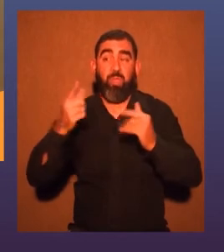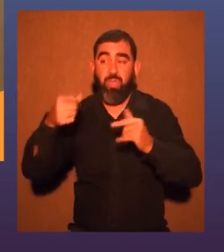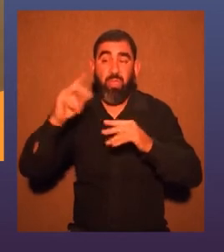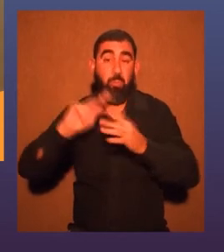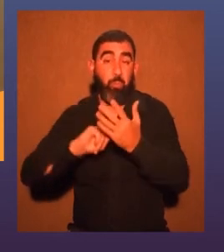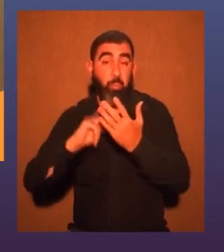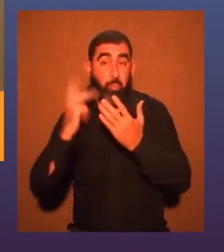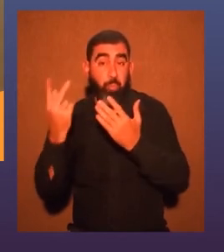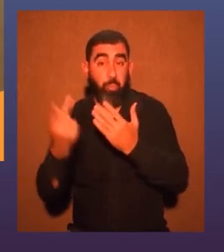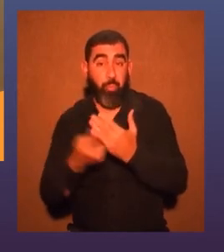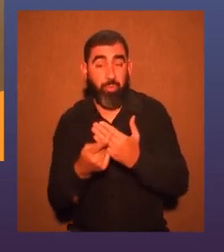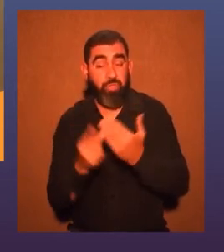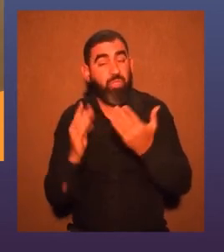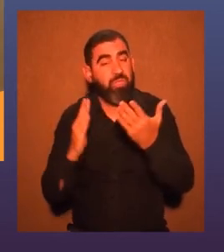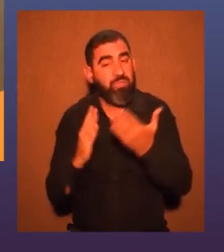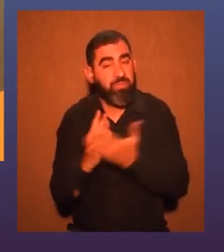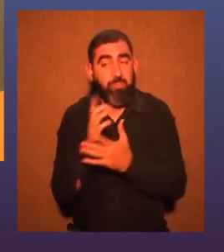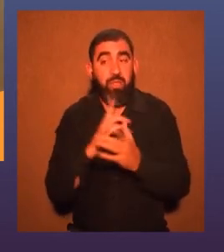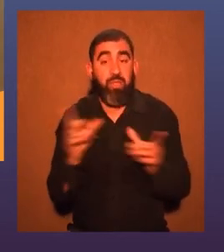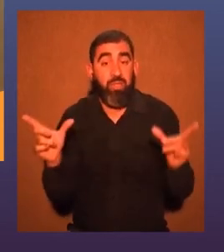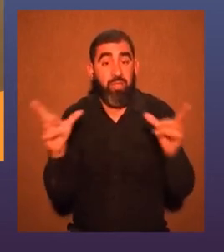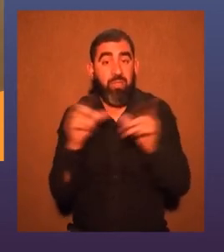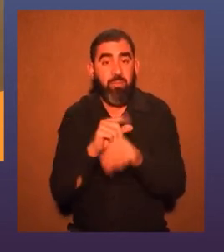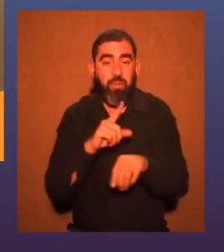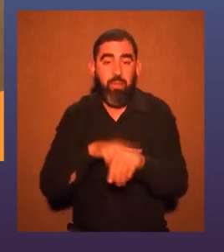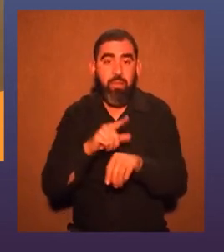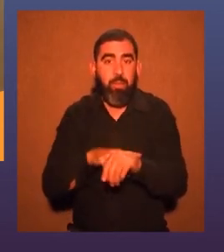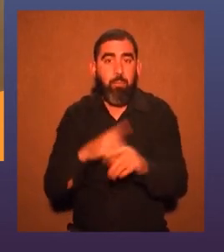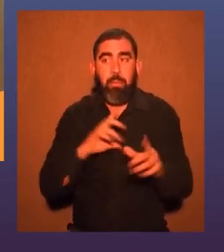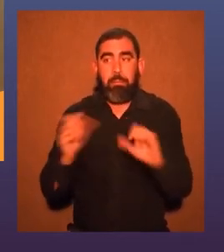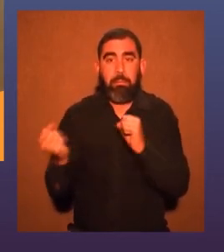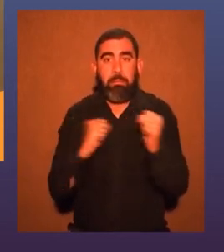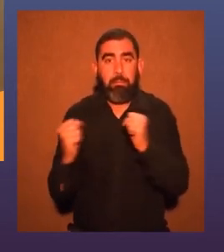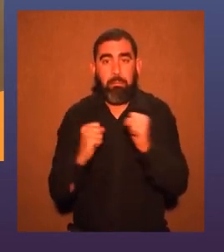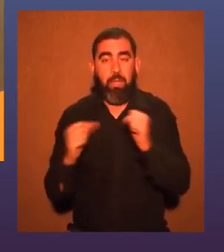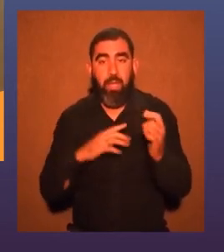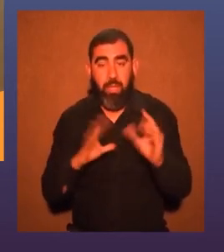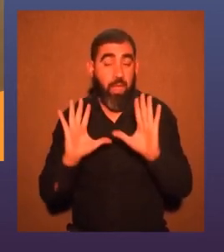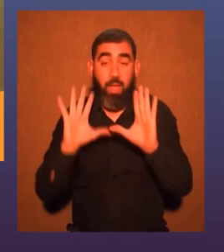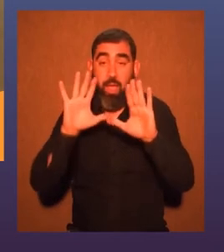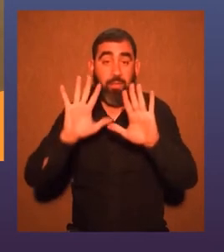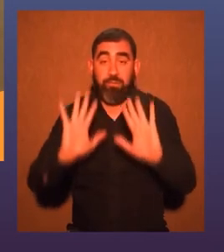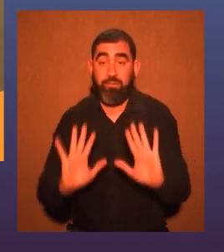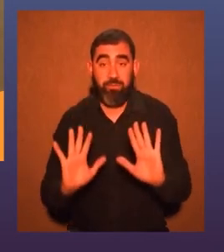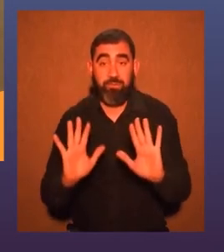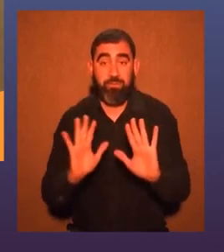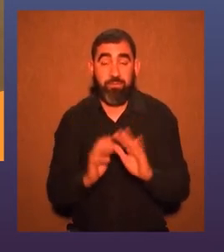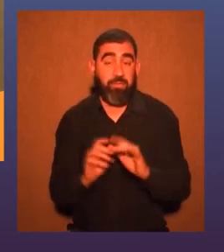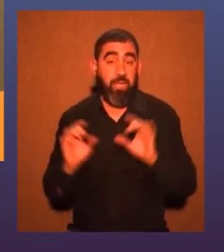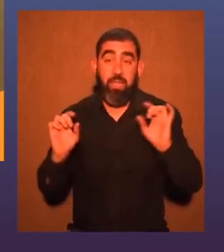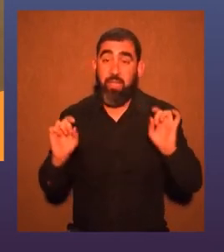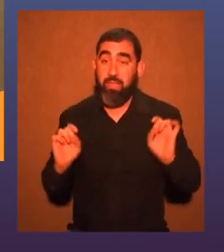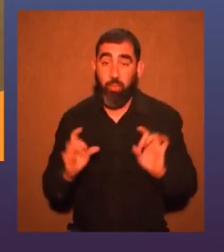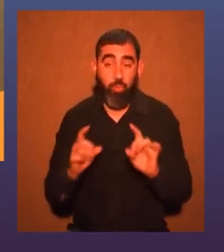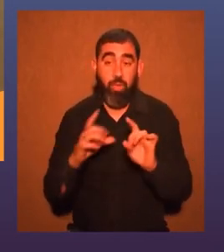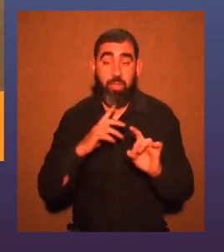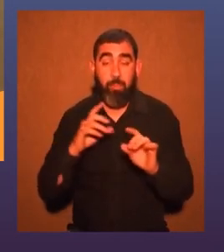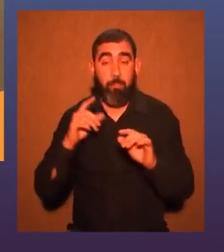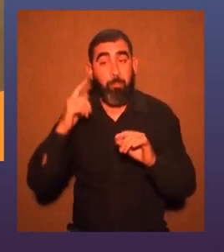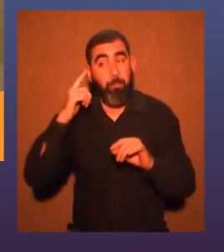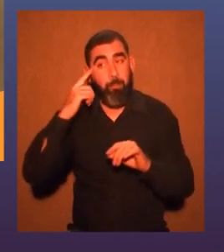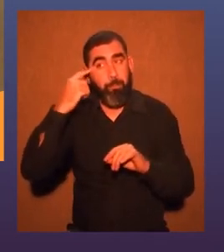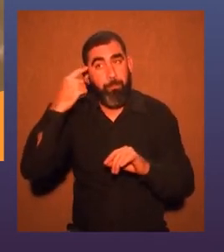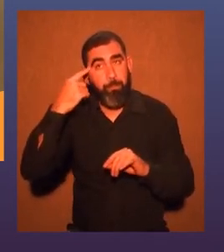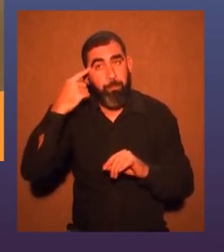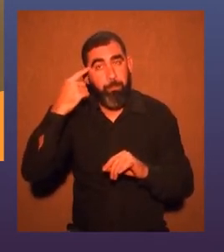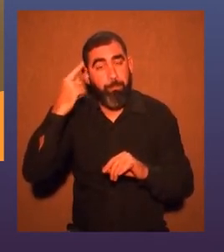proyectos siempre uno termina estando contrarreloj. O sea, es parte también de armar este tipo de proyectos así